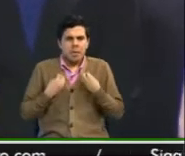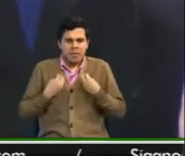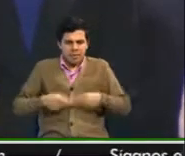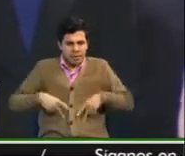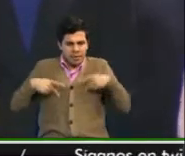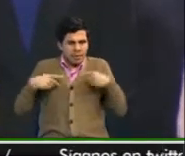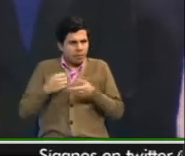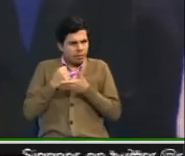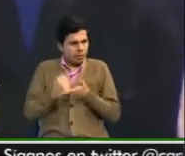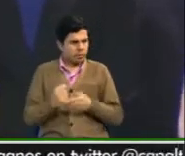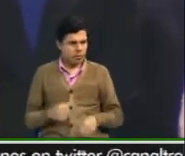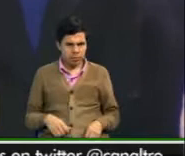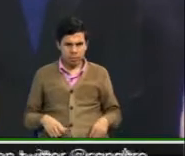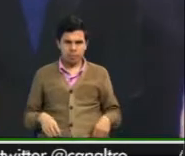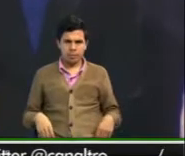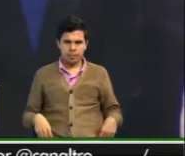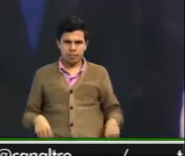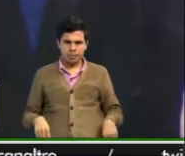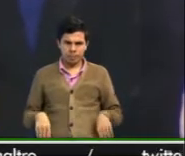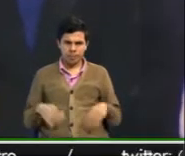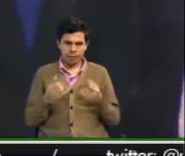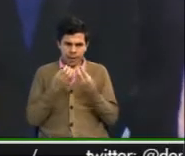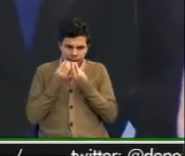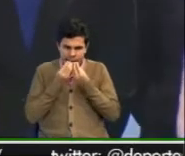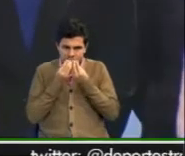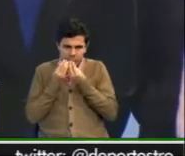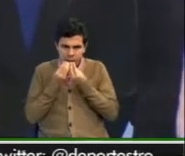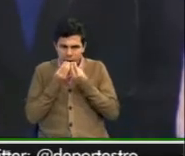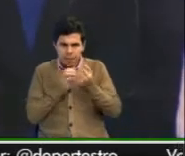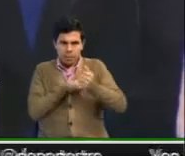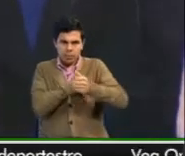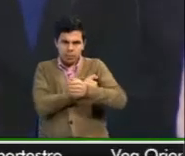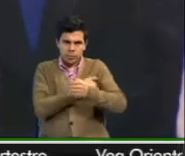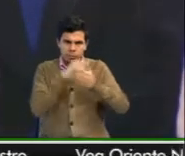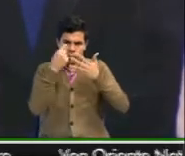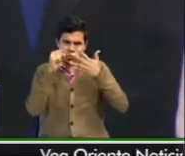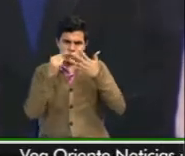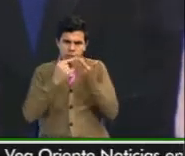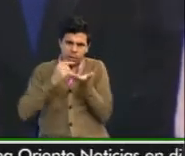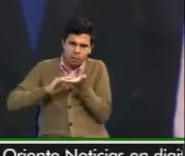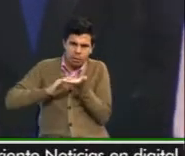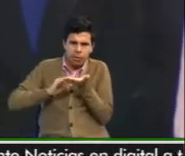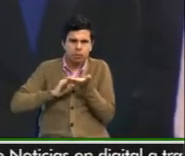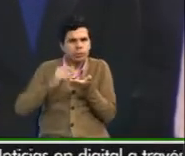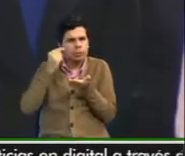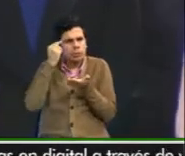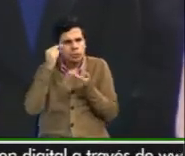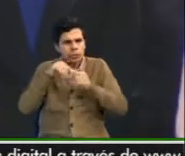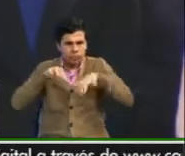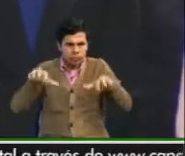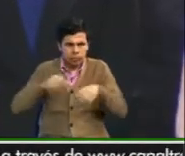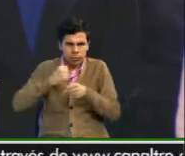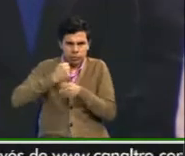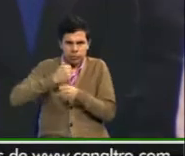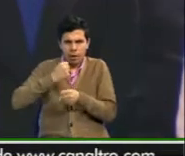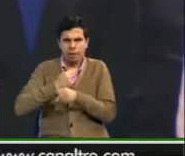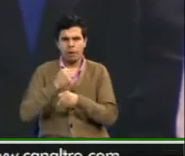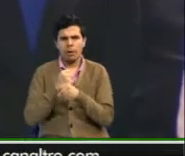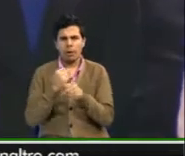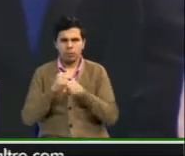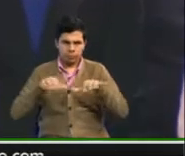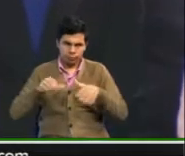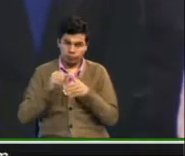en el consejo ministro es que acaba de terminar revisamos todo lo que se ha venido haciendo y distinguimos dos